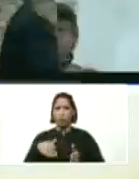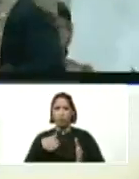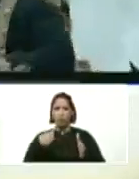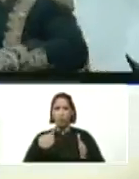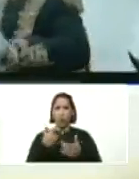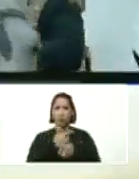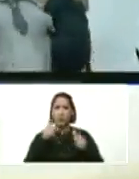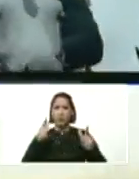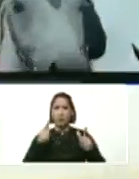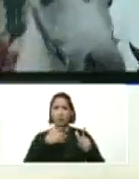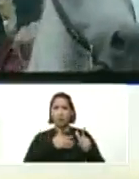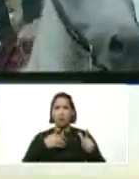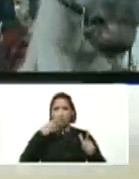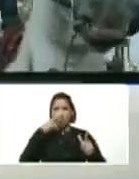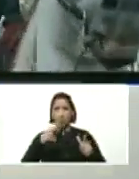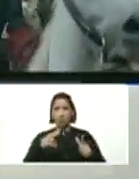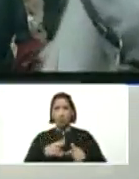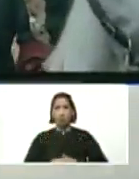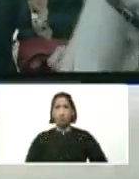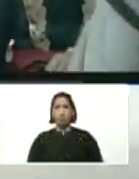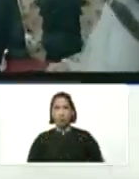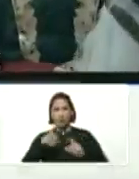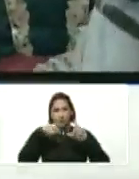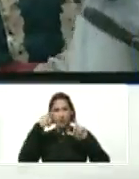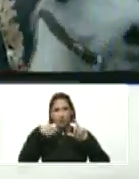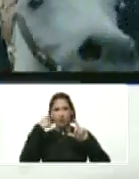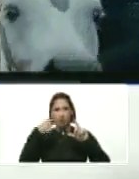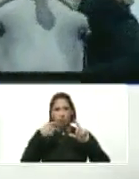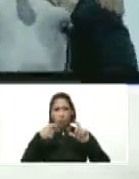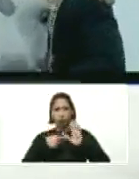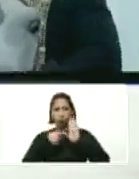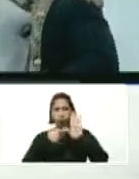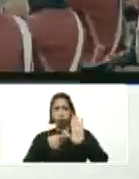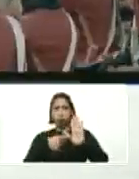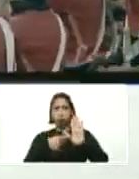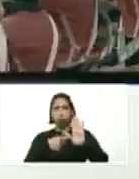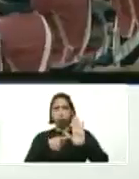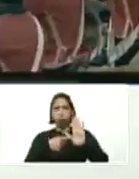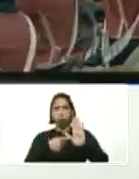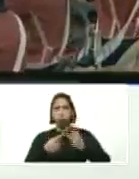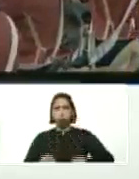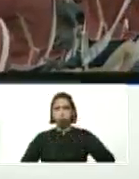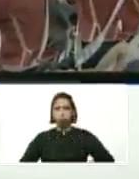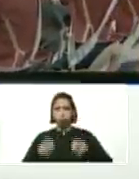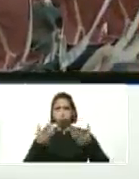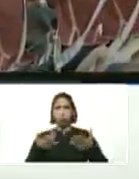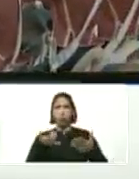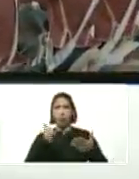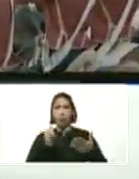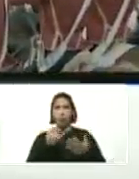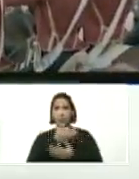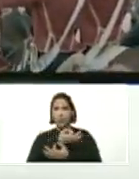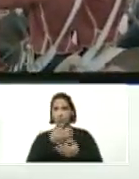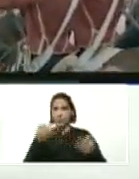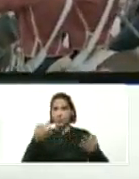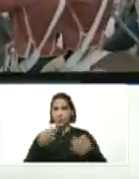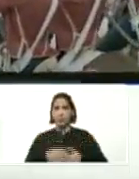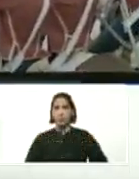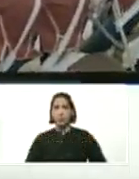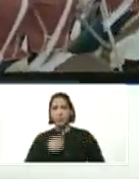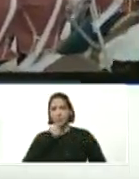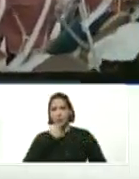Libertad. ¿Quieren ver un video de su presentación? Se los regalo porque está exquisito, está